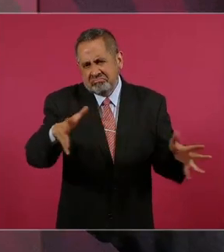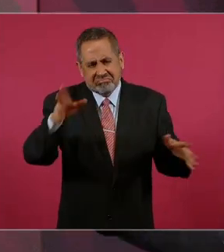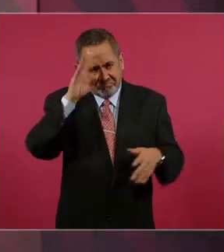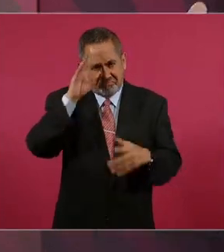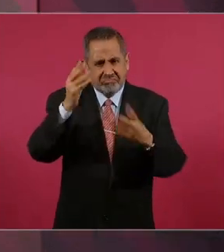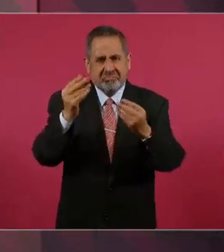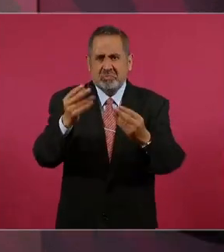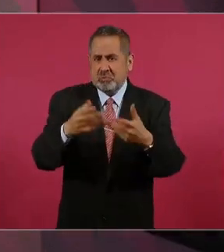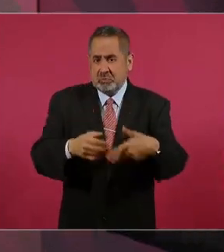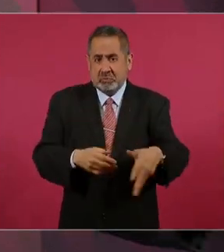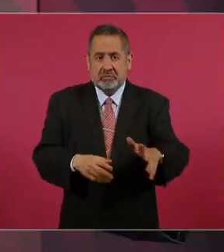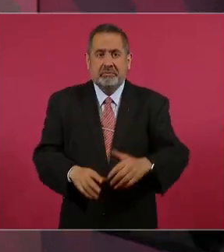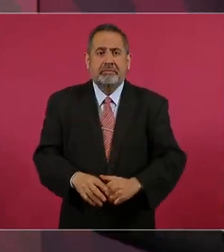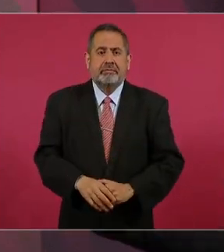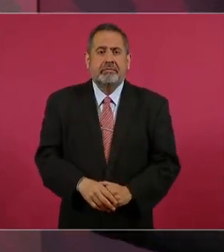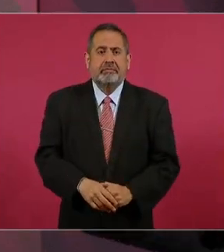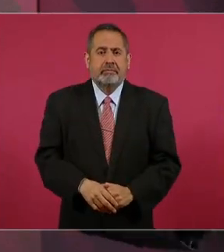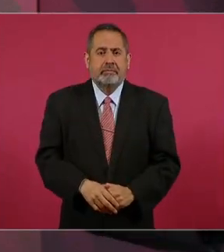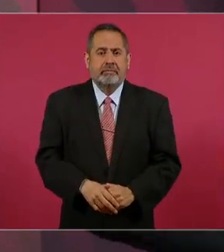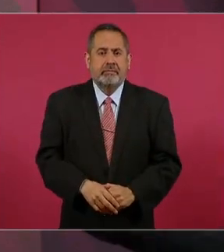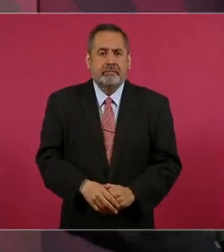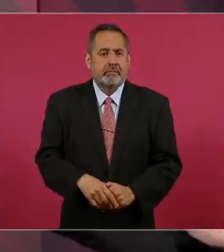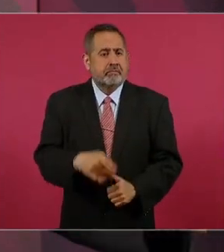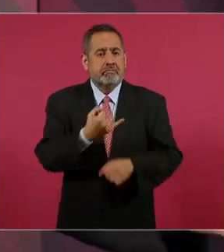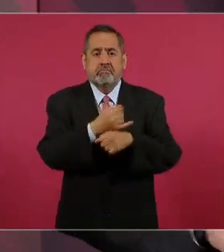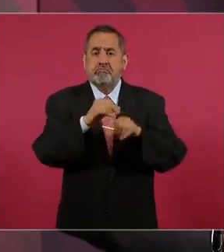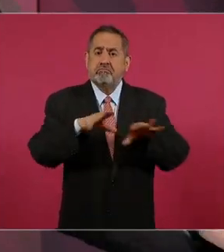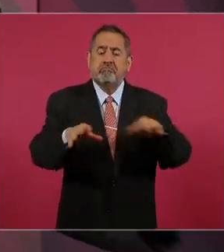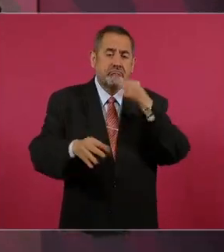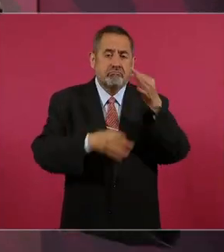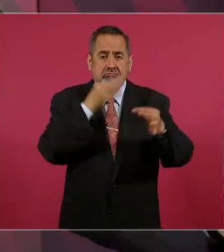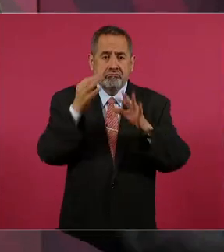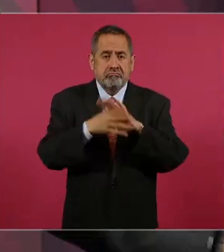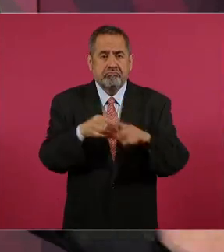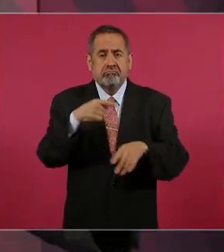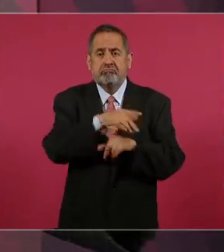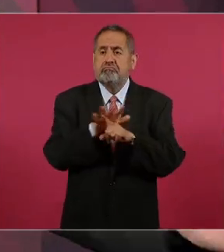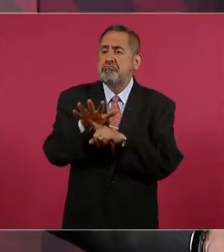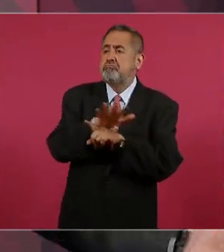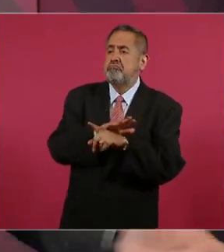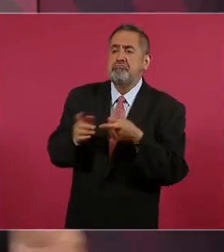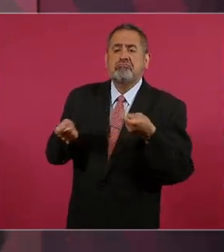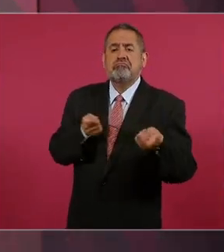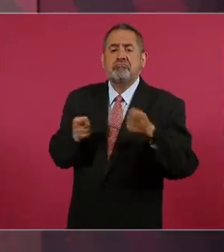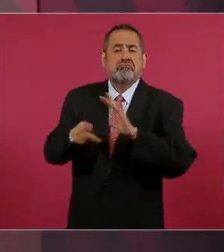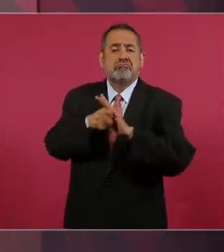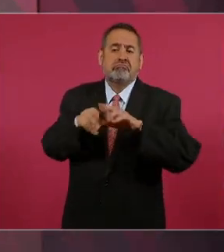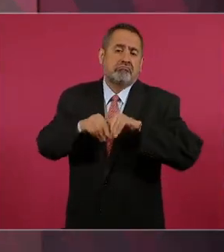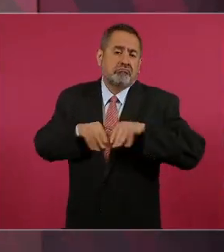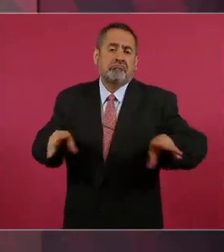de información, de manipulación a su favor,